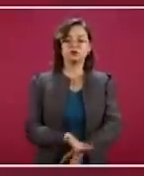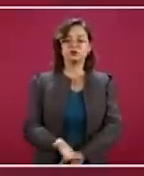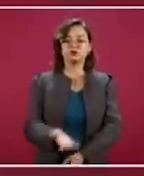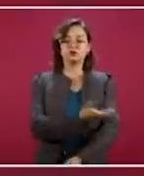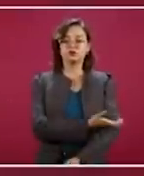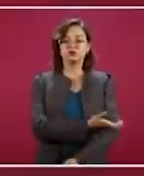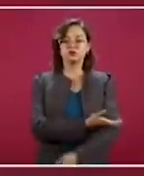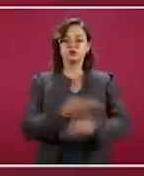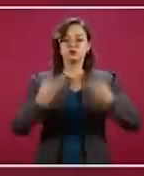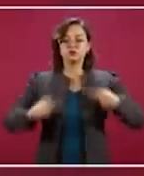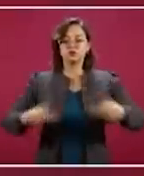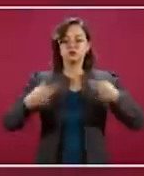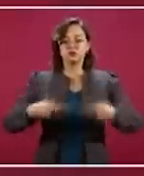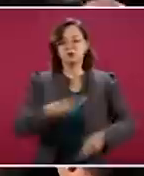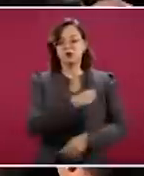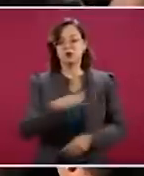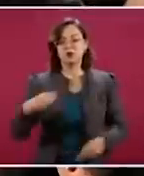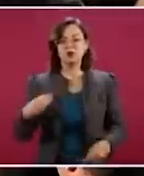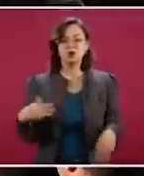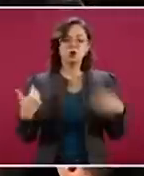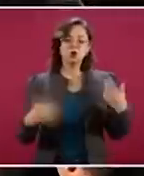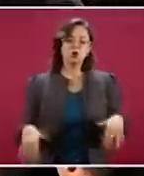muy destacados